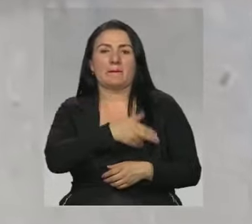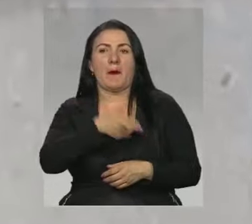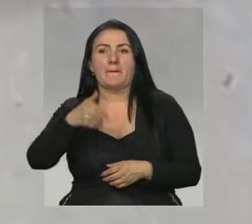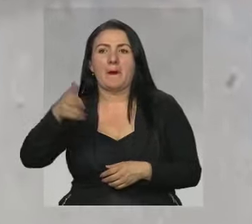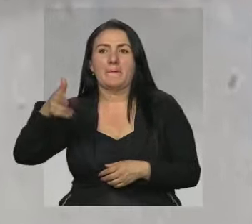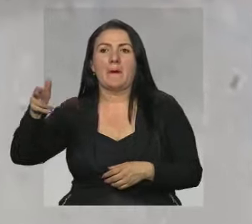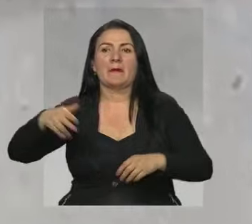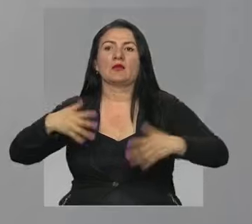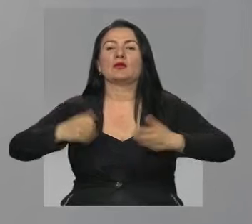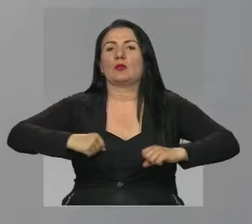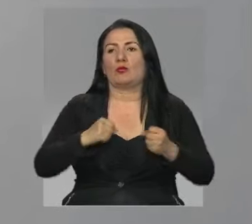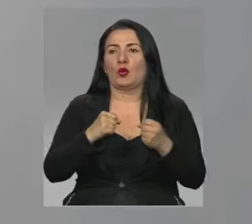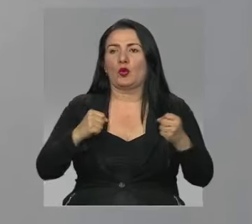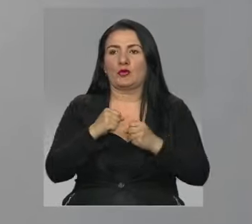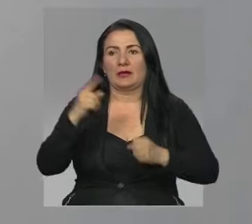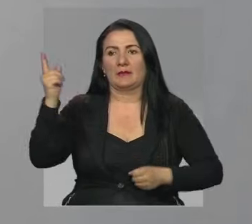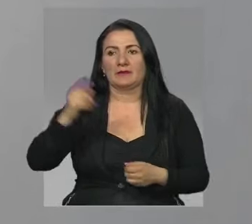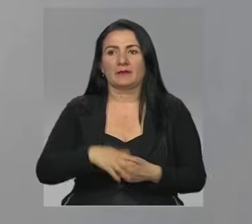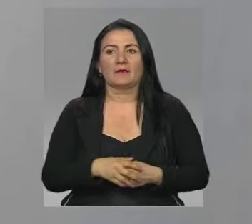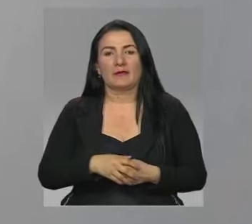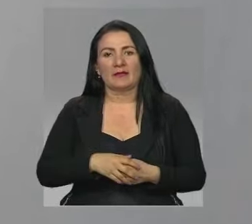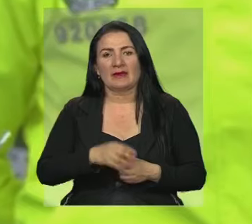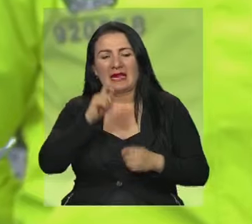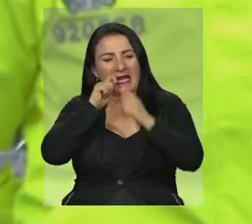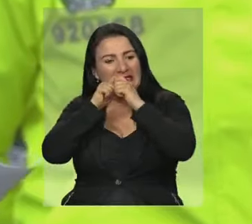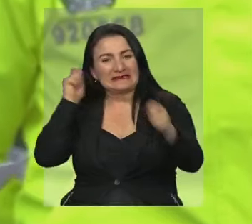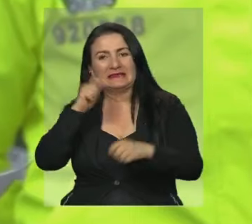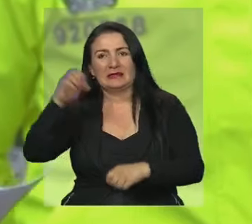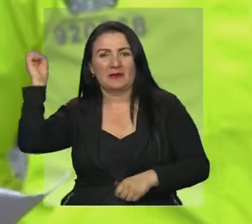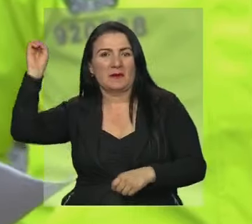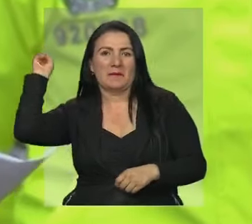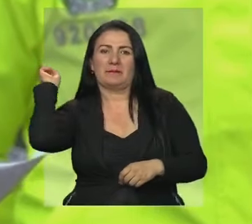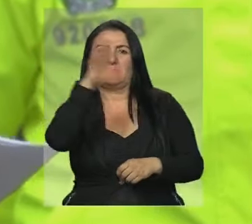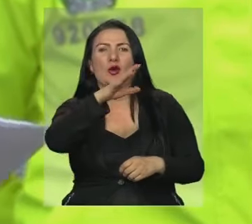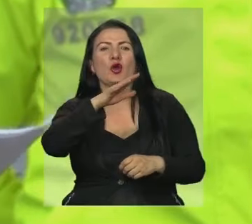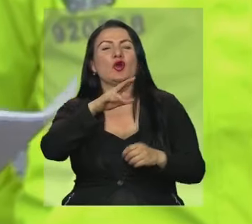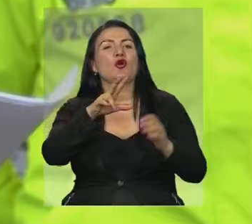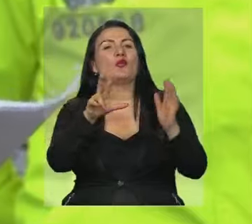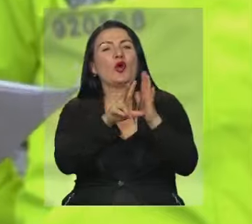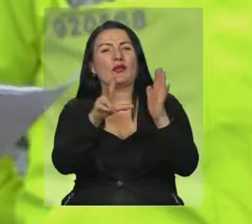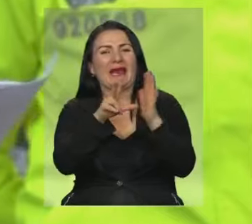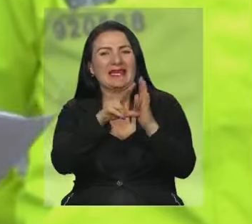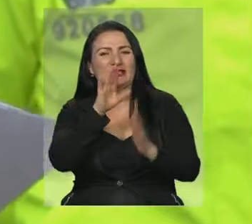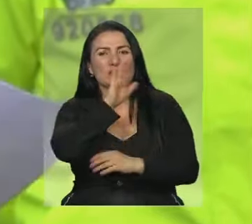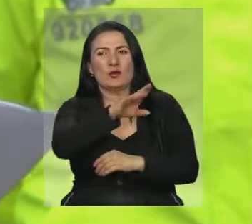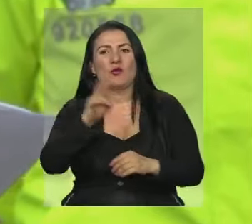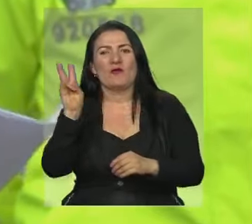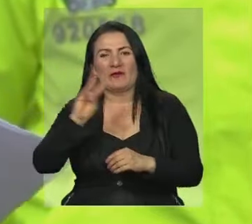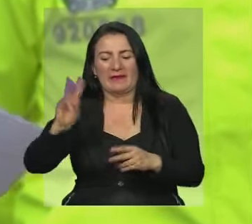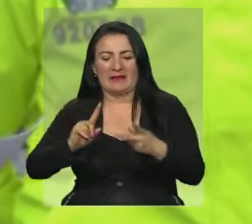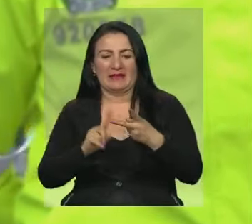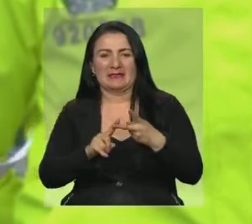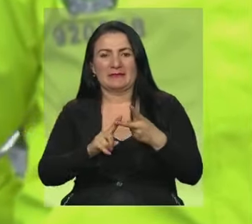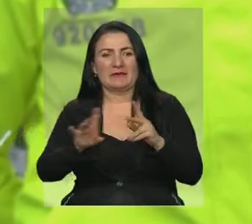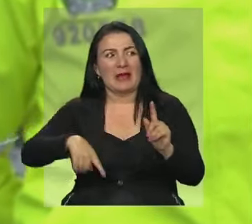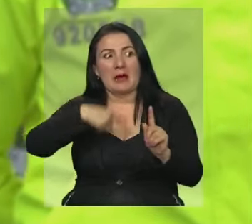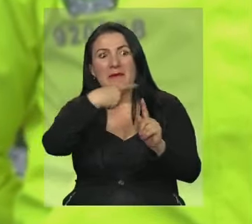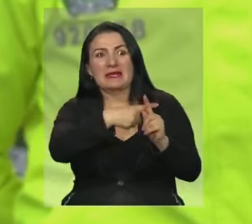Bogotá. El lanzamiento de la granada en este sector de moteles en Venecia. Están las amenazas a los